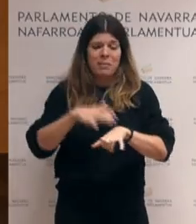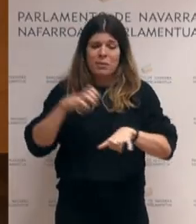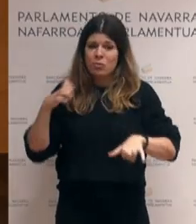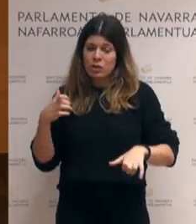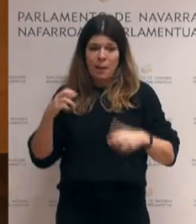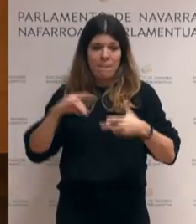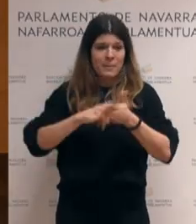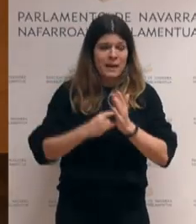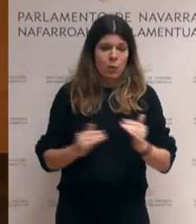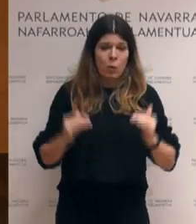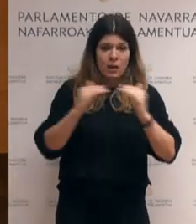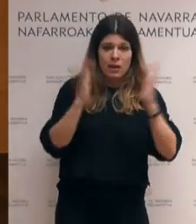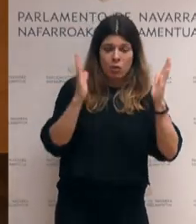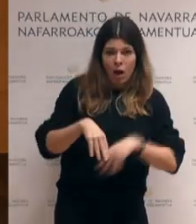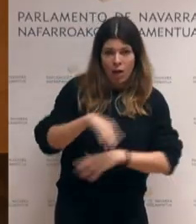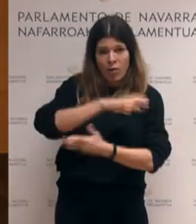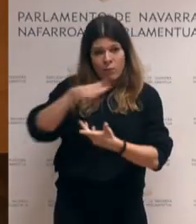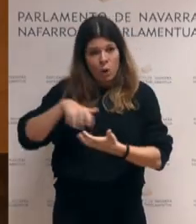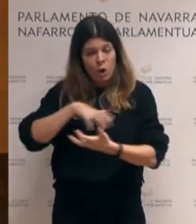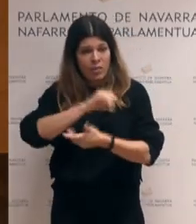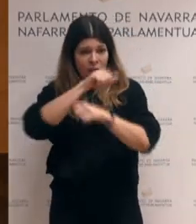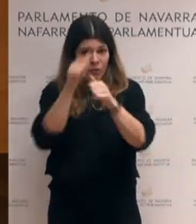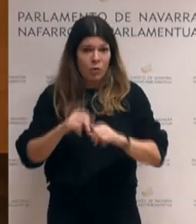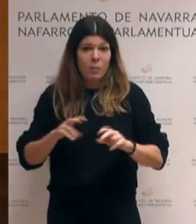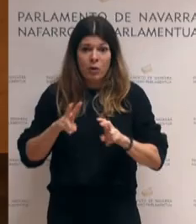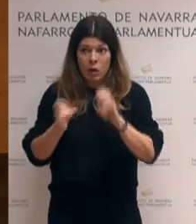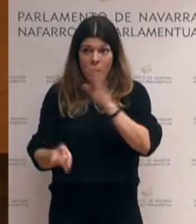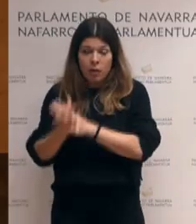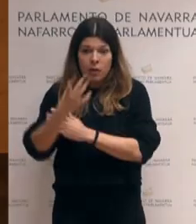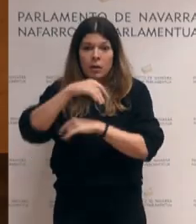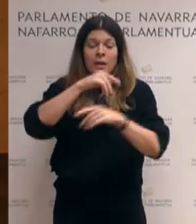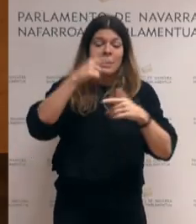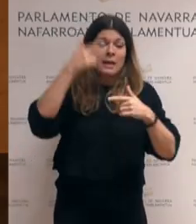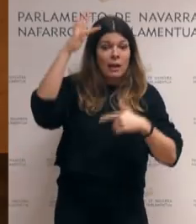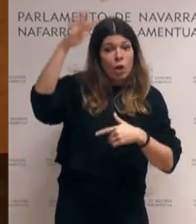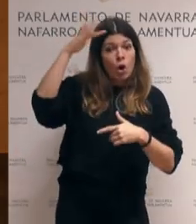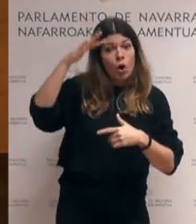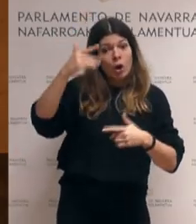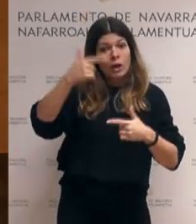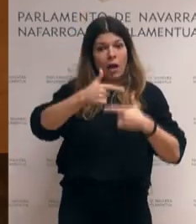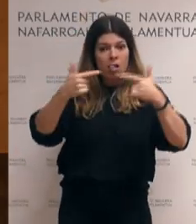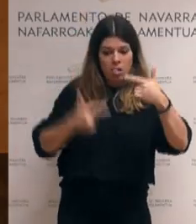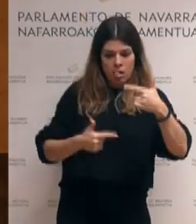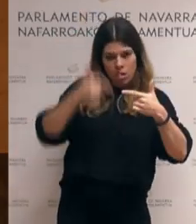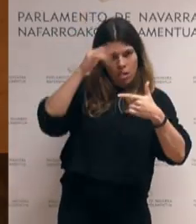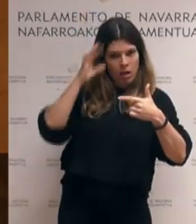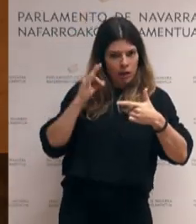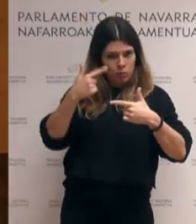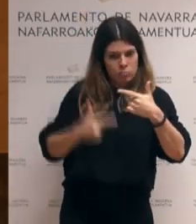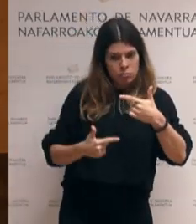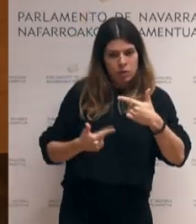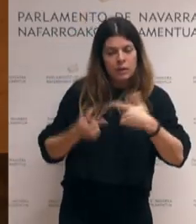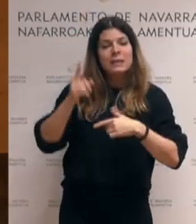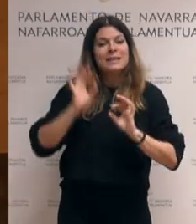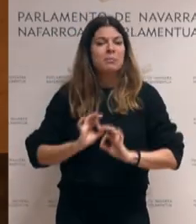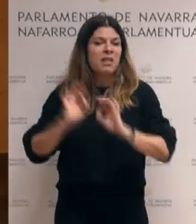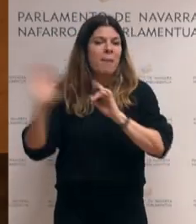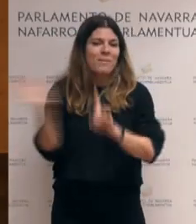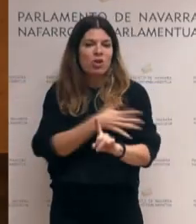las nuevas formas de violencia La Brecha de género ideológica sobre todo la violencia machista